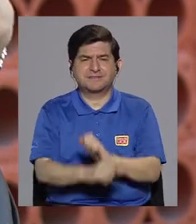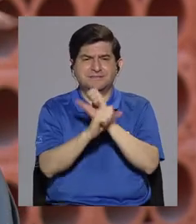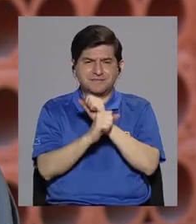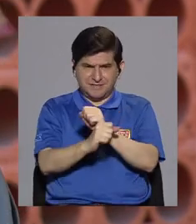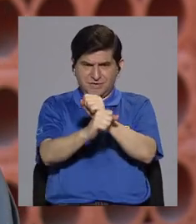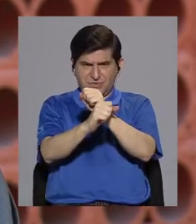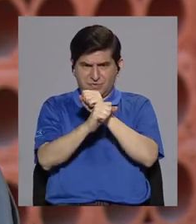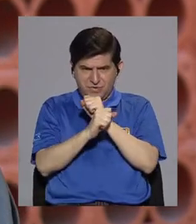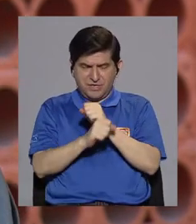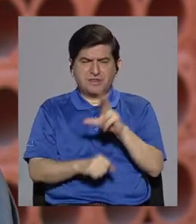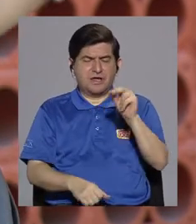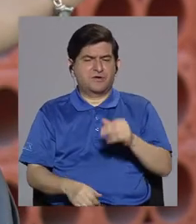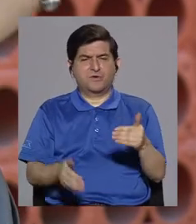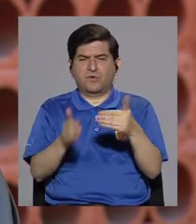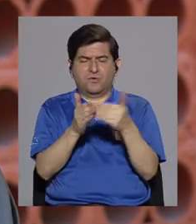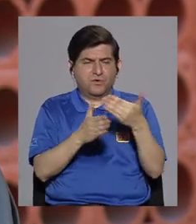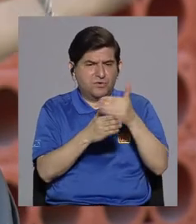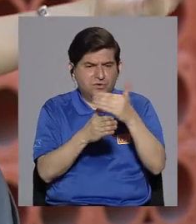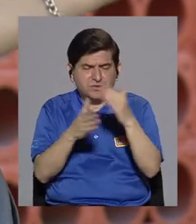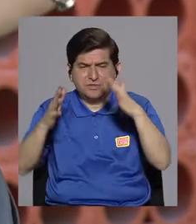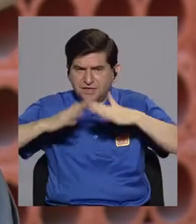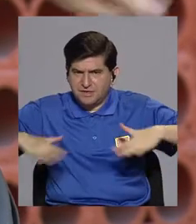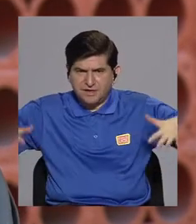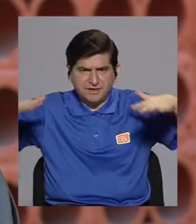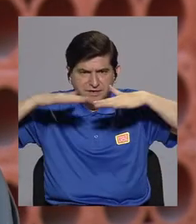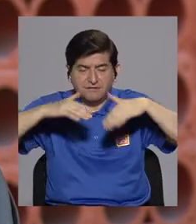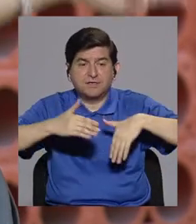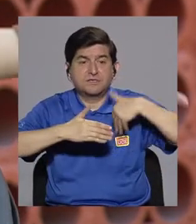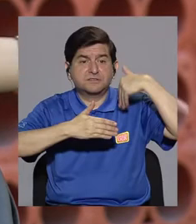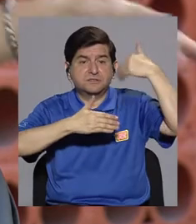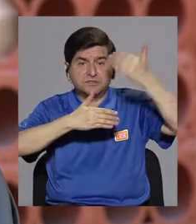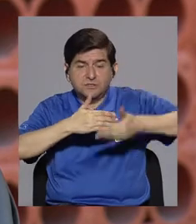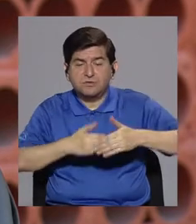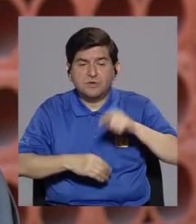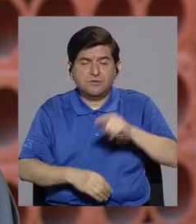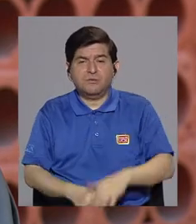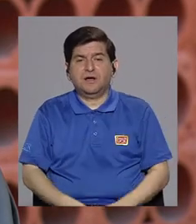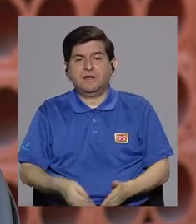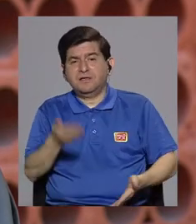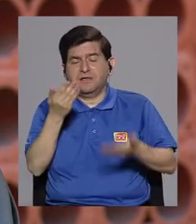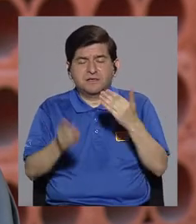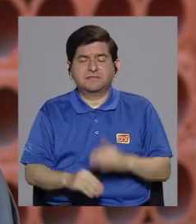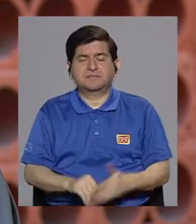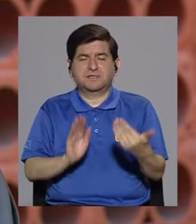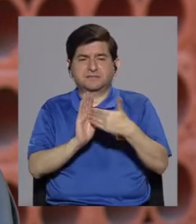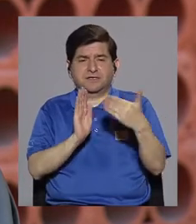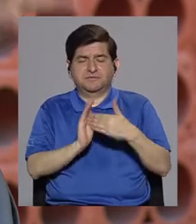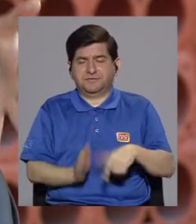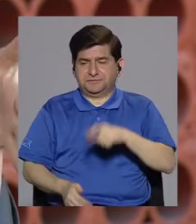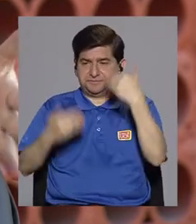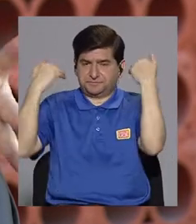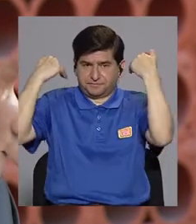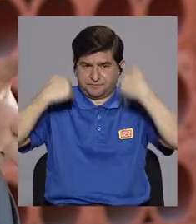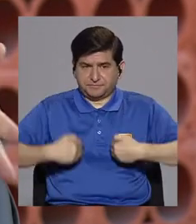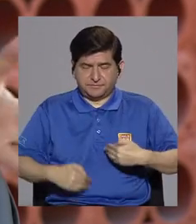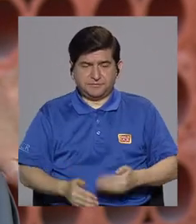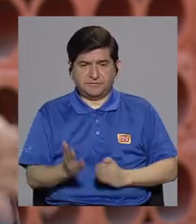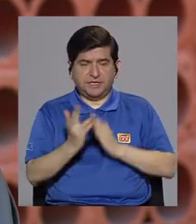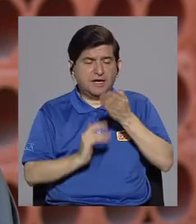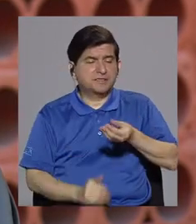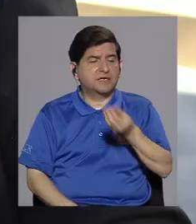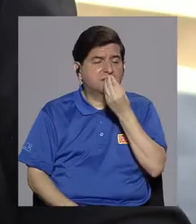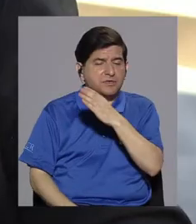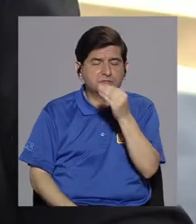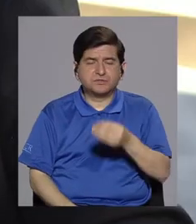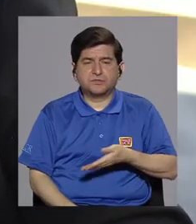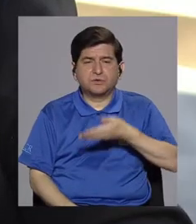asegurarnos de no redistribuirlo al ambiente, porque después es donde se va a acumular y nos va a llegar al ser humano por ingesta, por